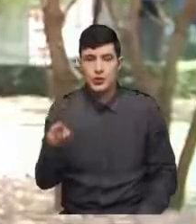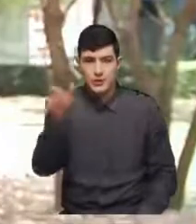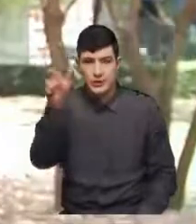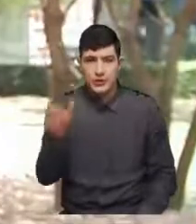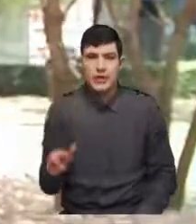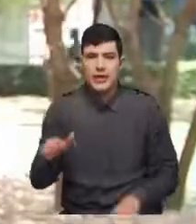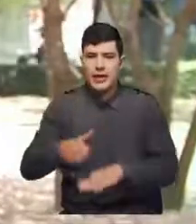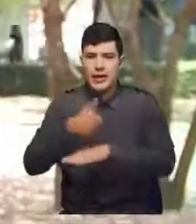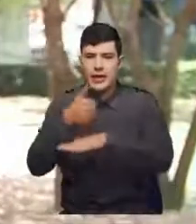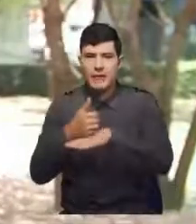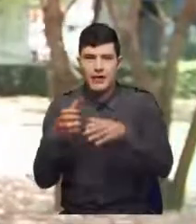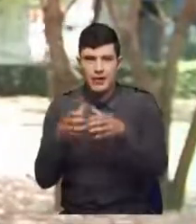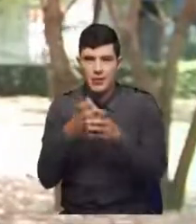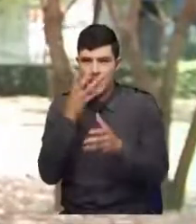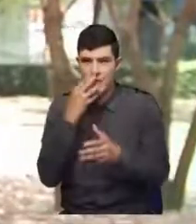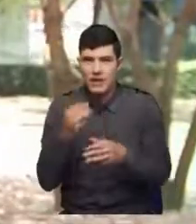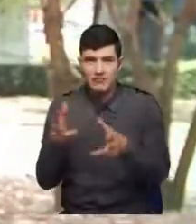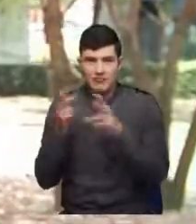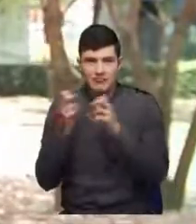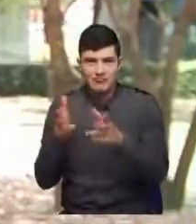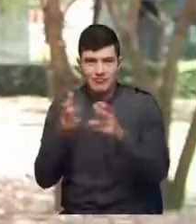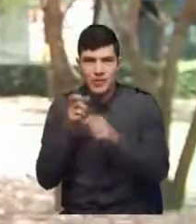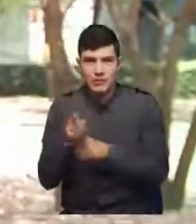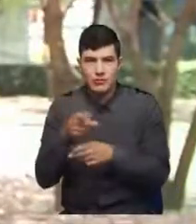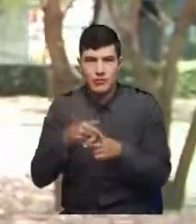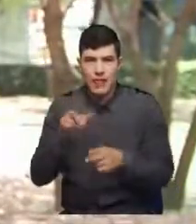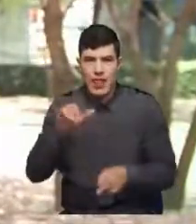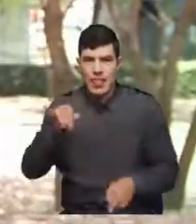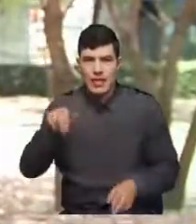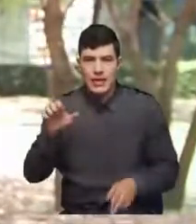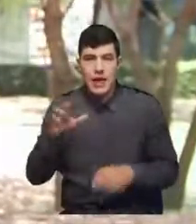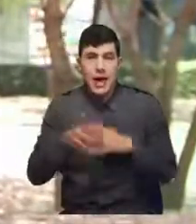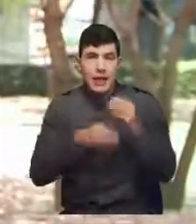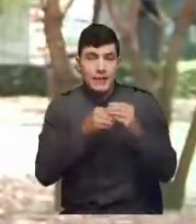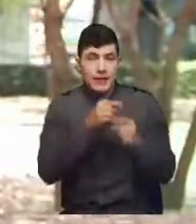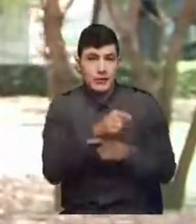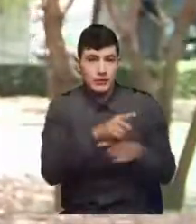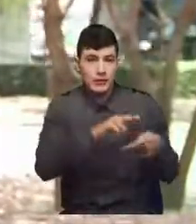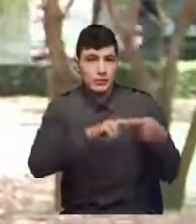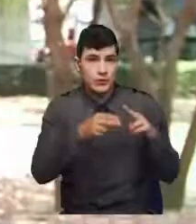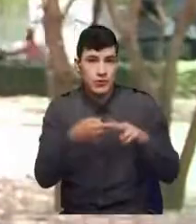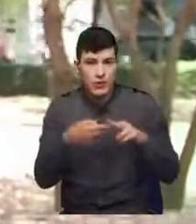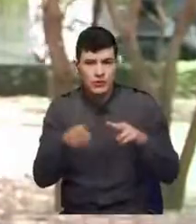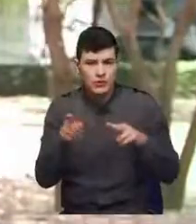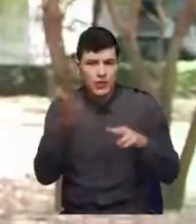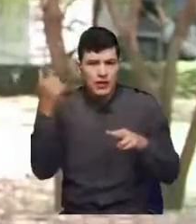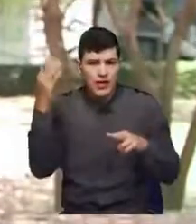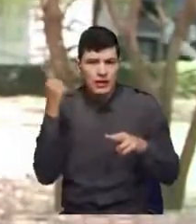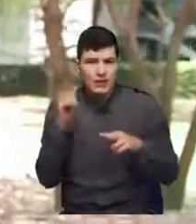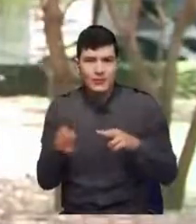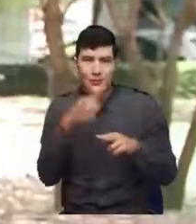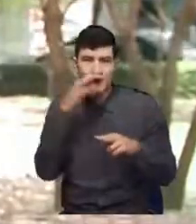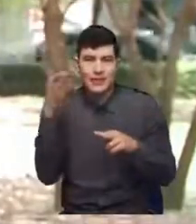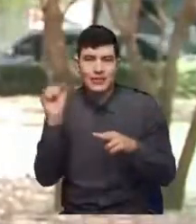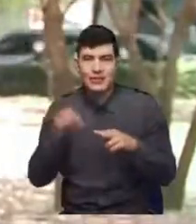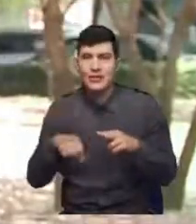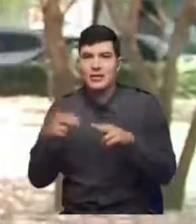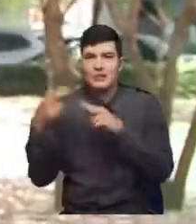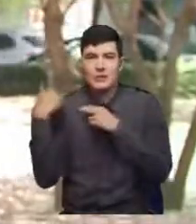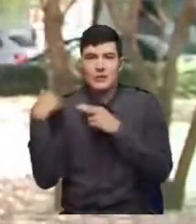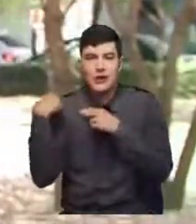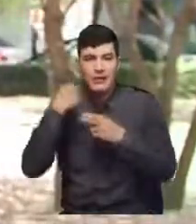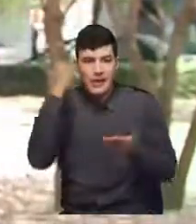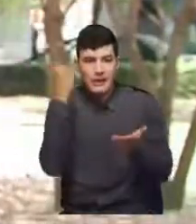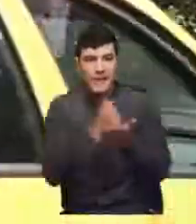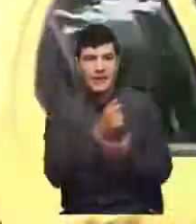delincuencial de la línea también se está investigando la vinculación en los últimos homicidios que se habrían dado en estos